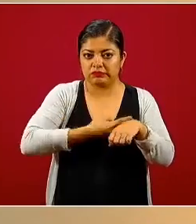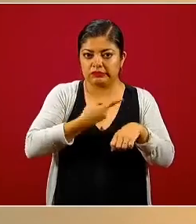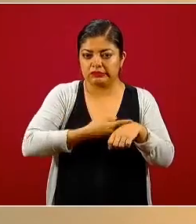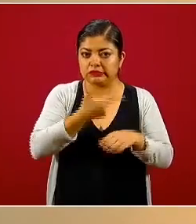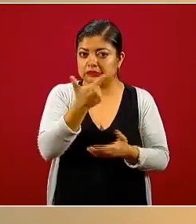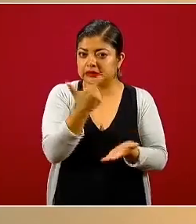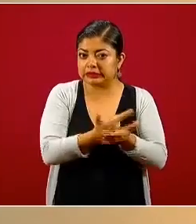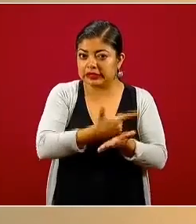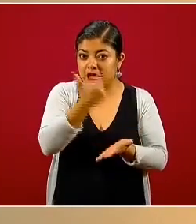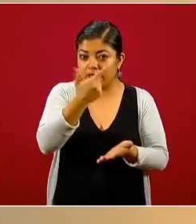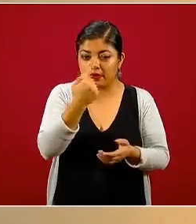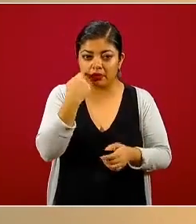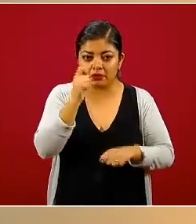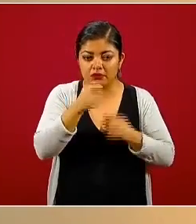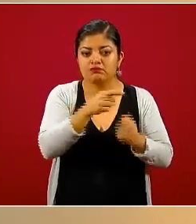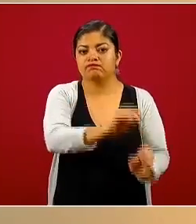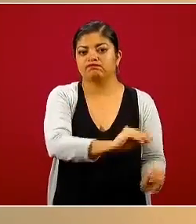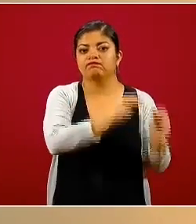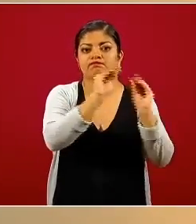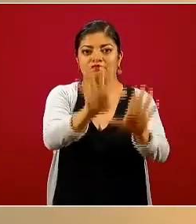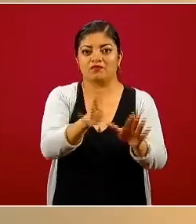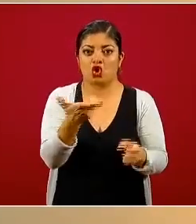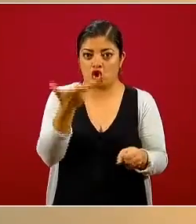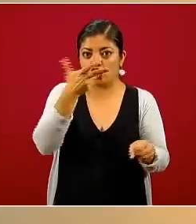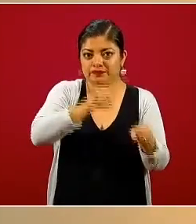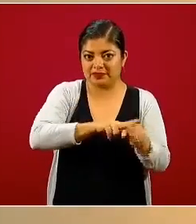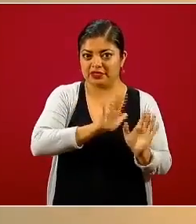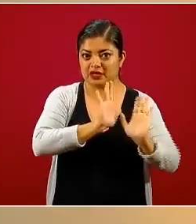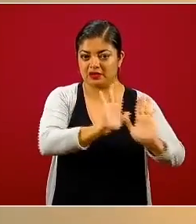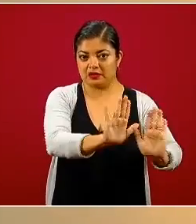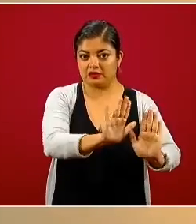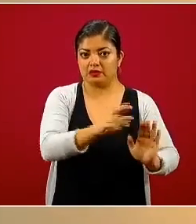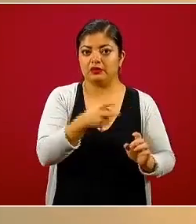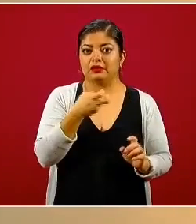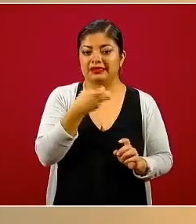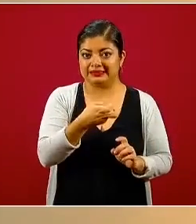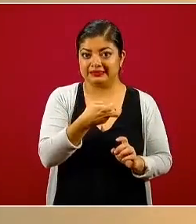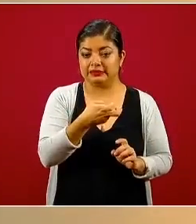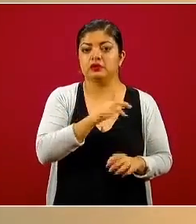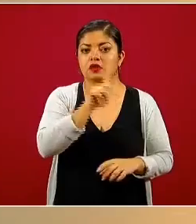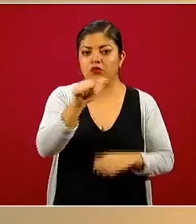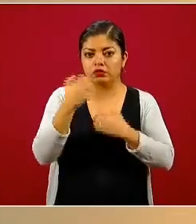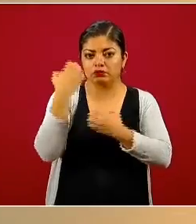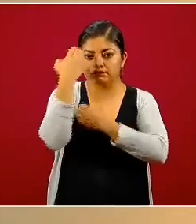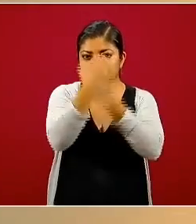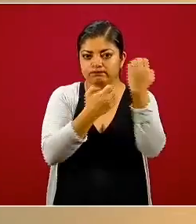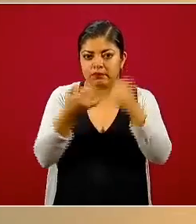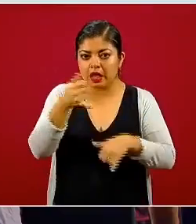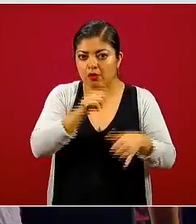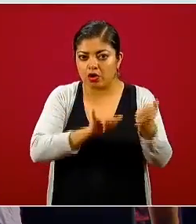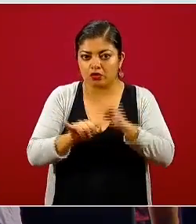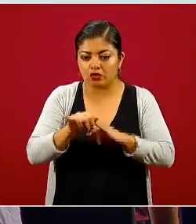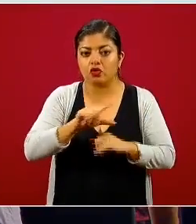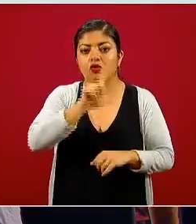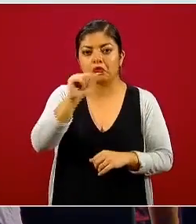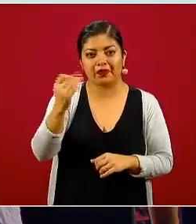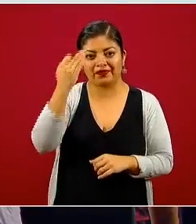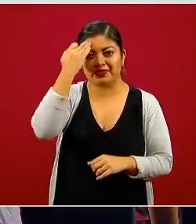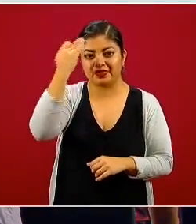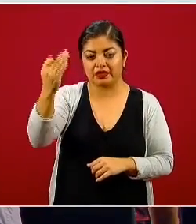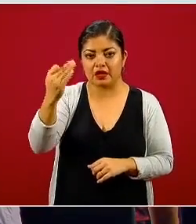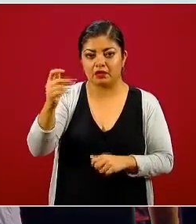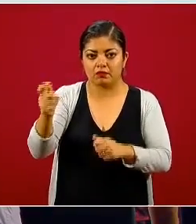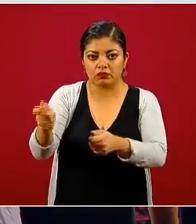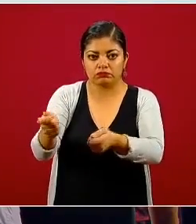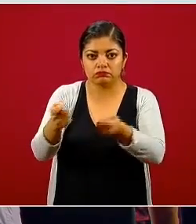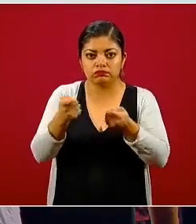suficientemente grave para ser hospitalizados y esta se manda a analizar al laboratorio y un tiempo después,